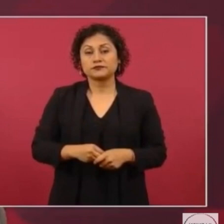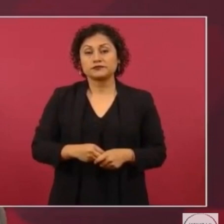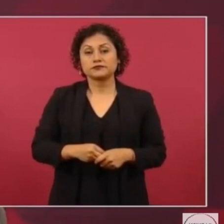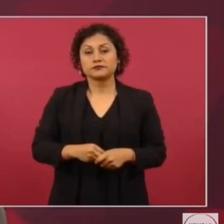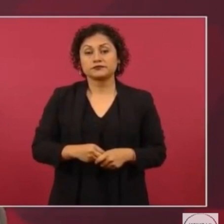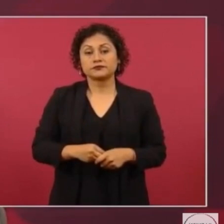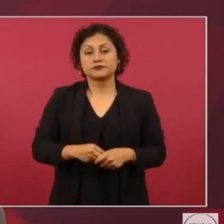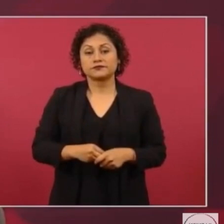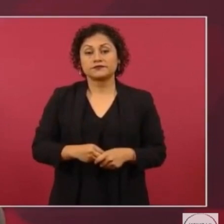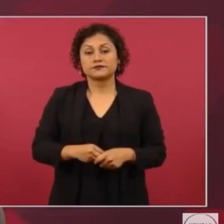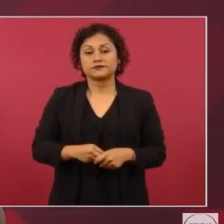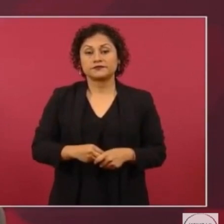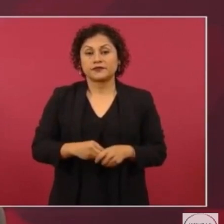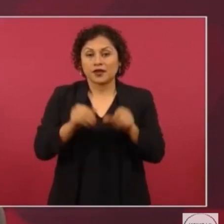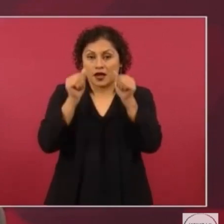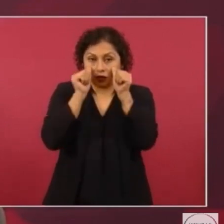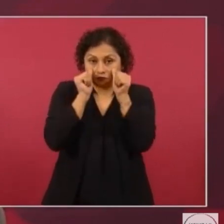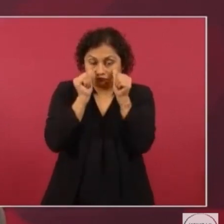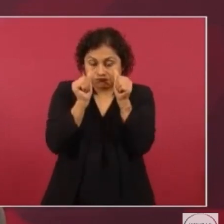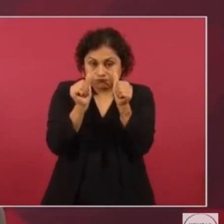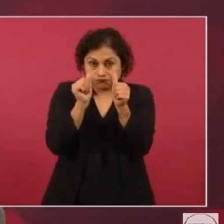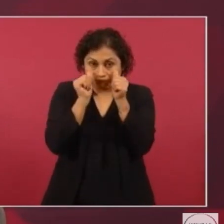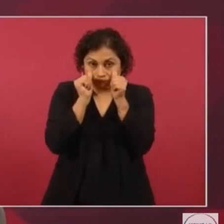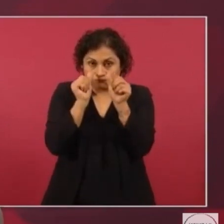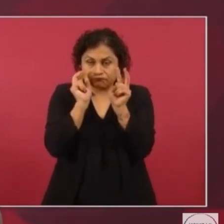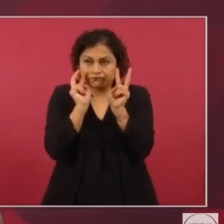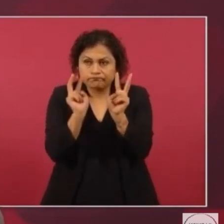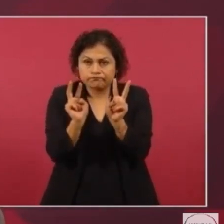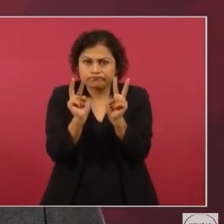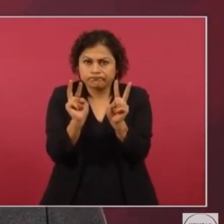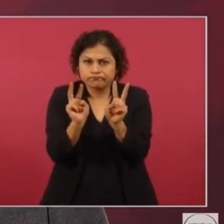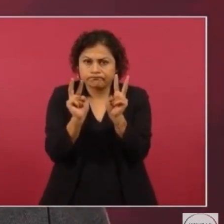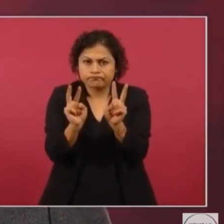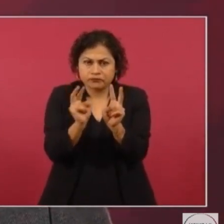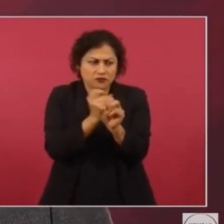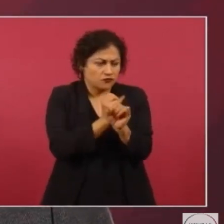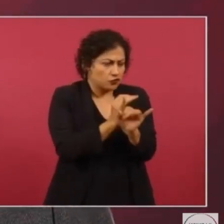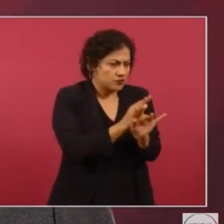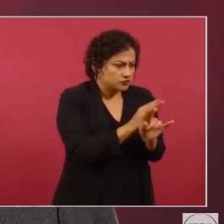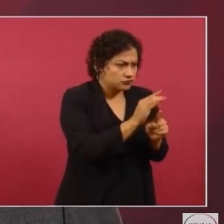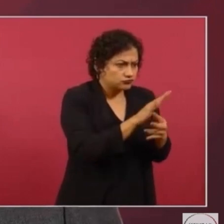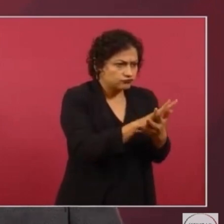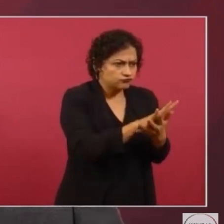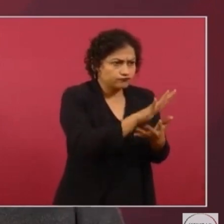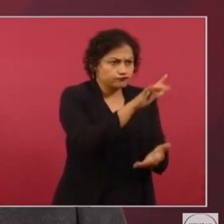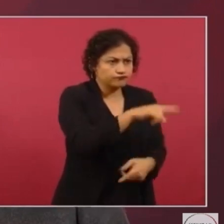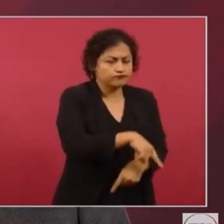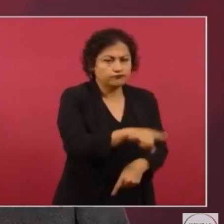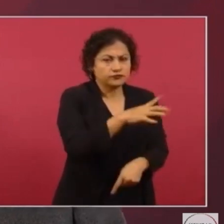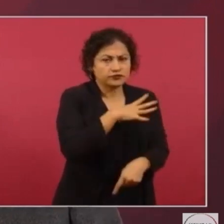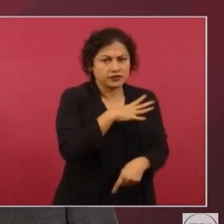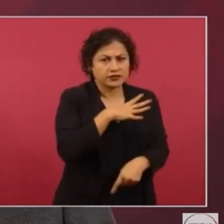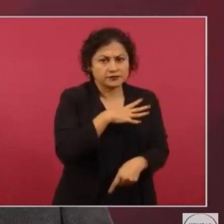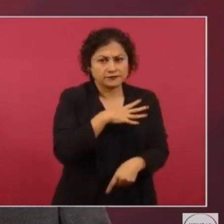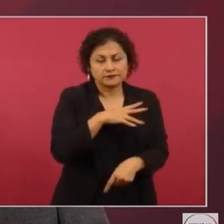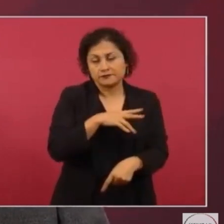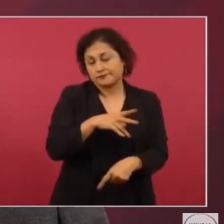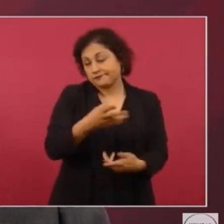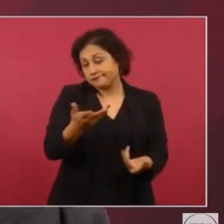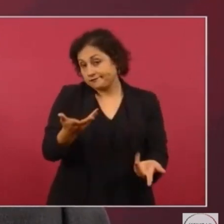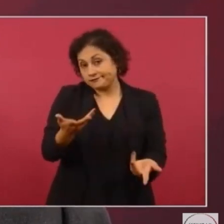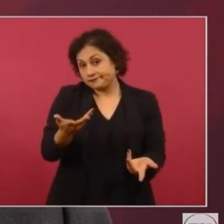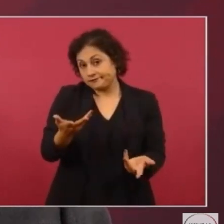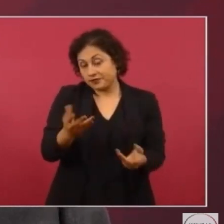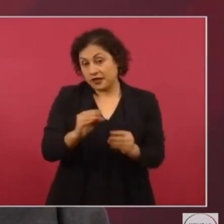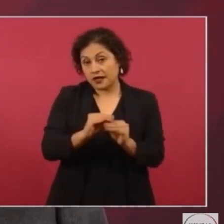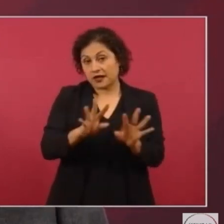está muy atenta, muy informada, y la verdad se abre paso y